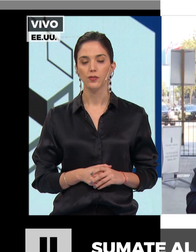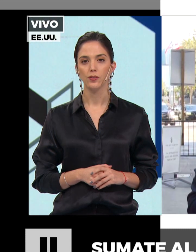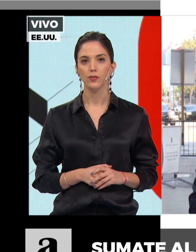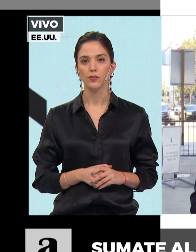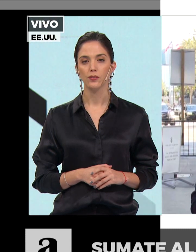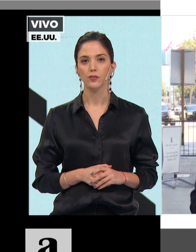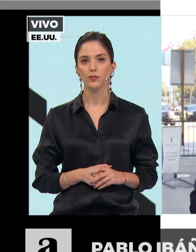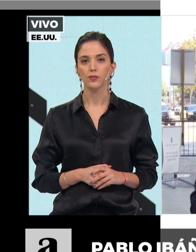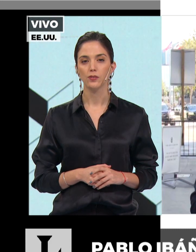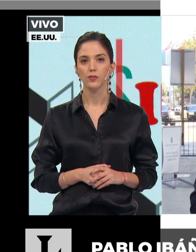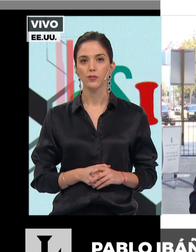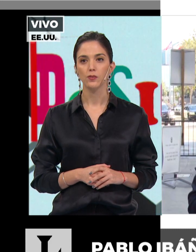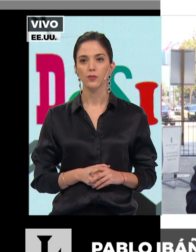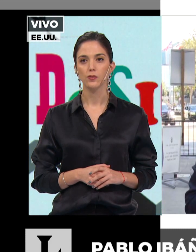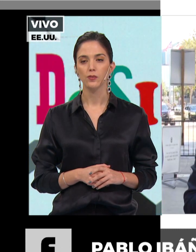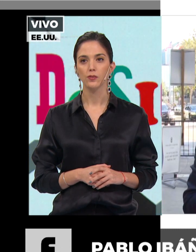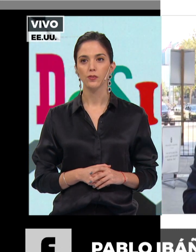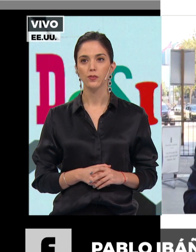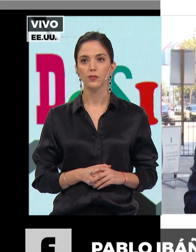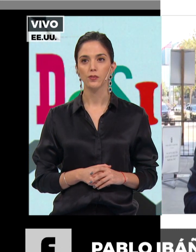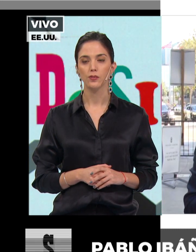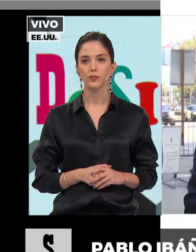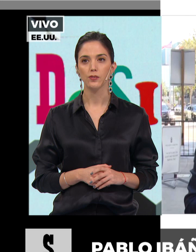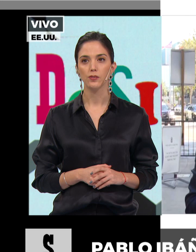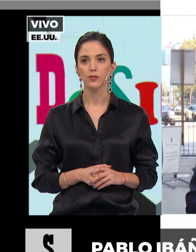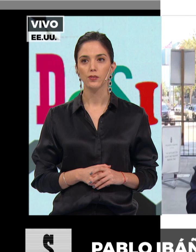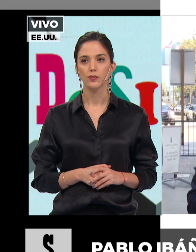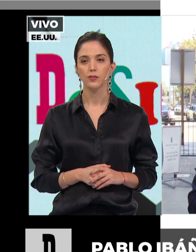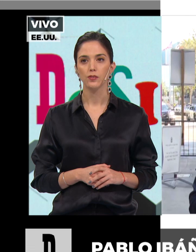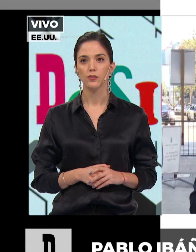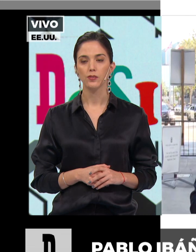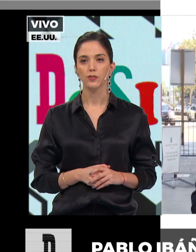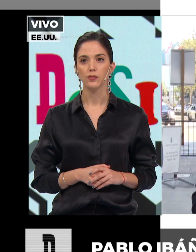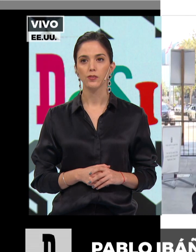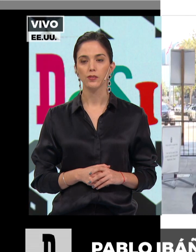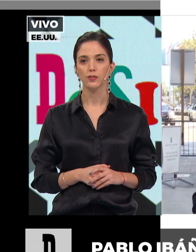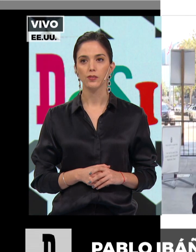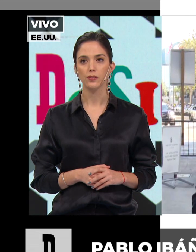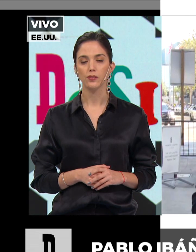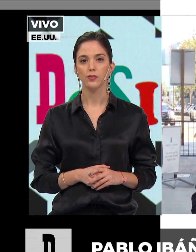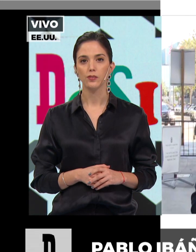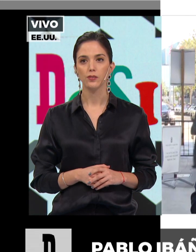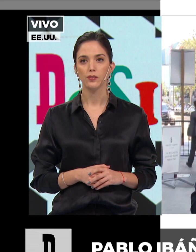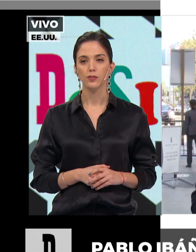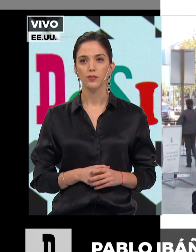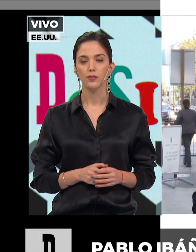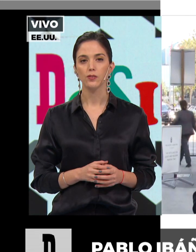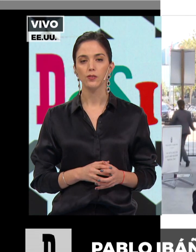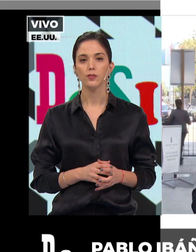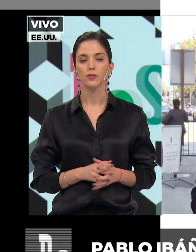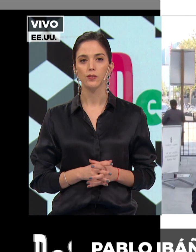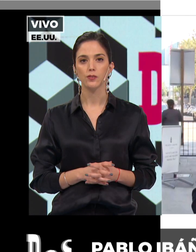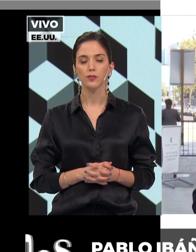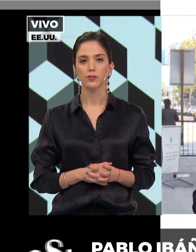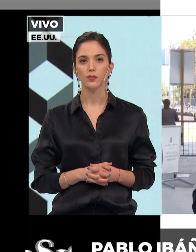con ustedes todavía hace un poco de calor empezó a bajar un poco el clima está un poquito más tranquilo y al mediodía llegó a ser 29 30 grados